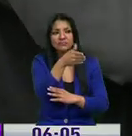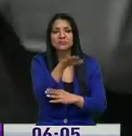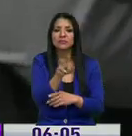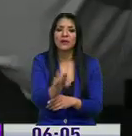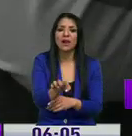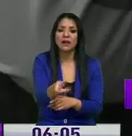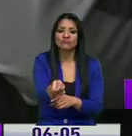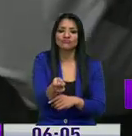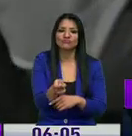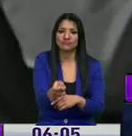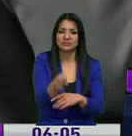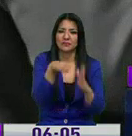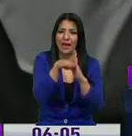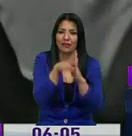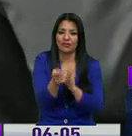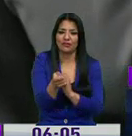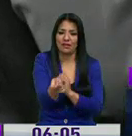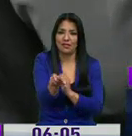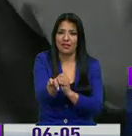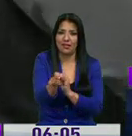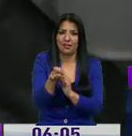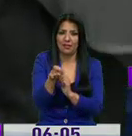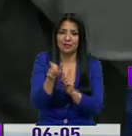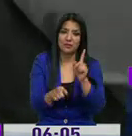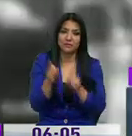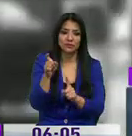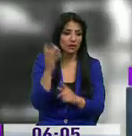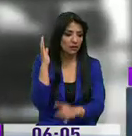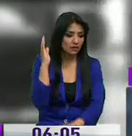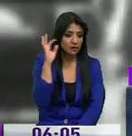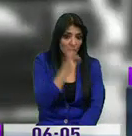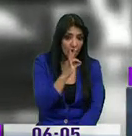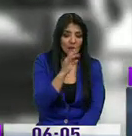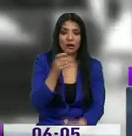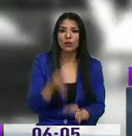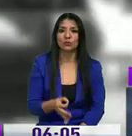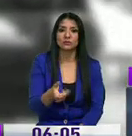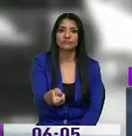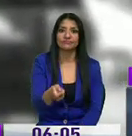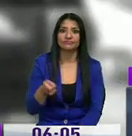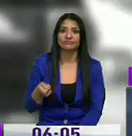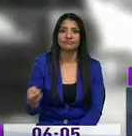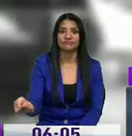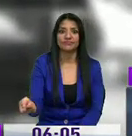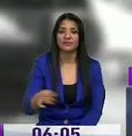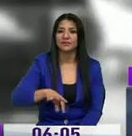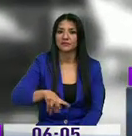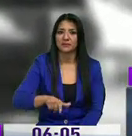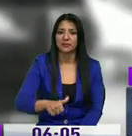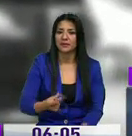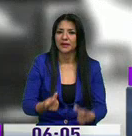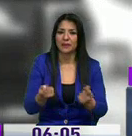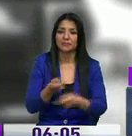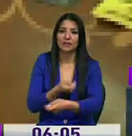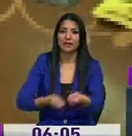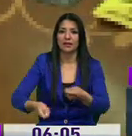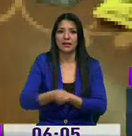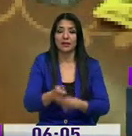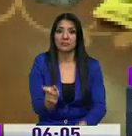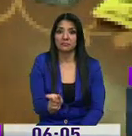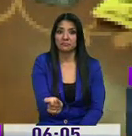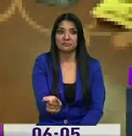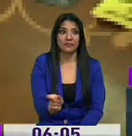automáticos aprovechaban un descuido de los usuarios para estirar la mano y la cabeza en cuestión de segundos se